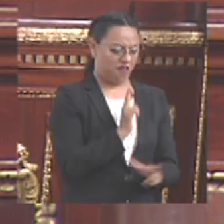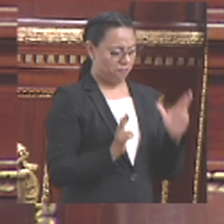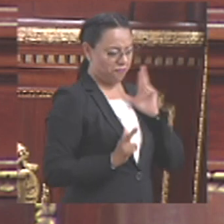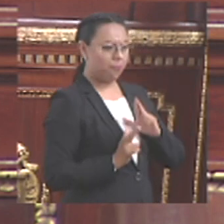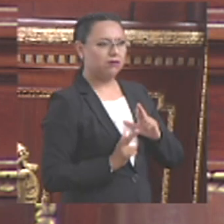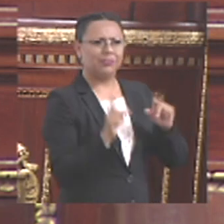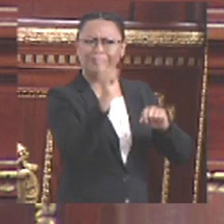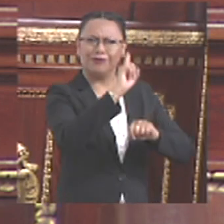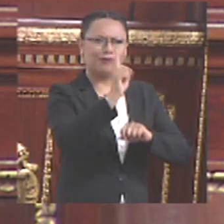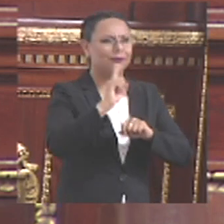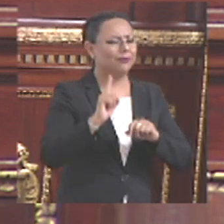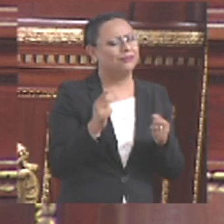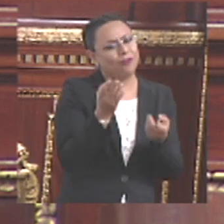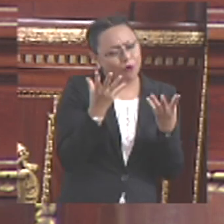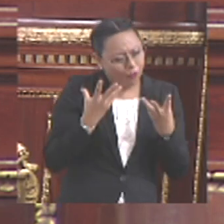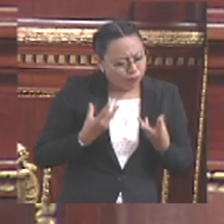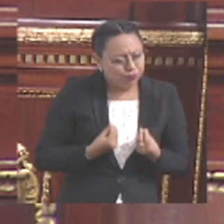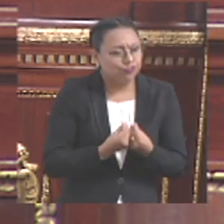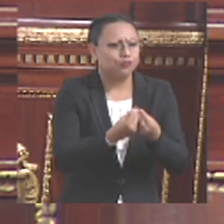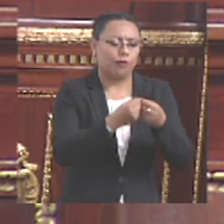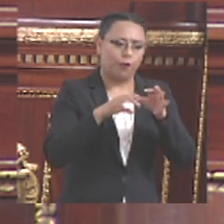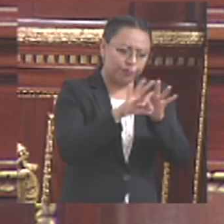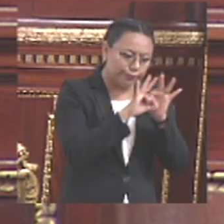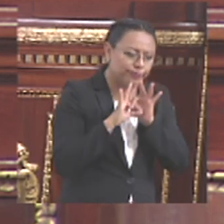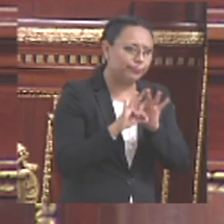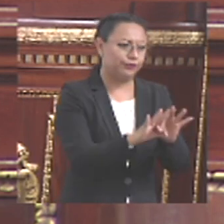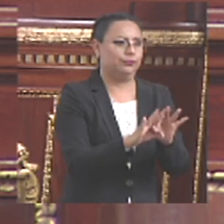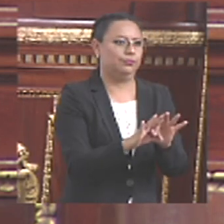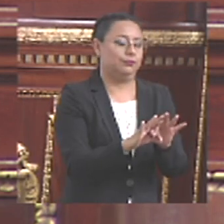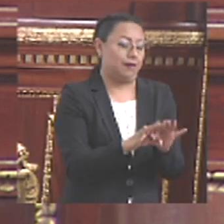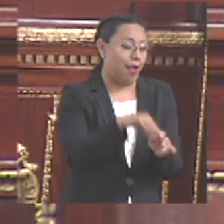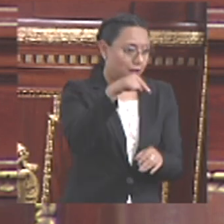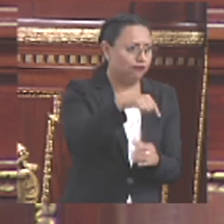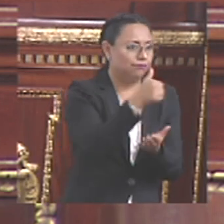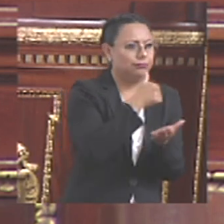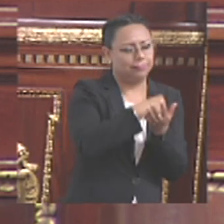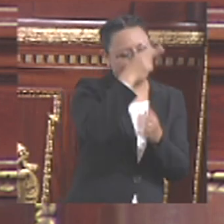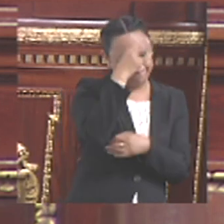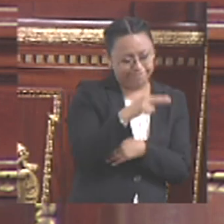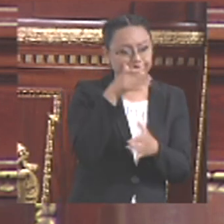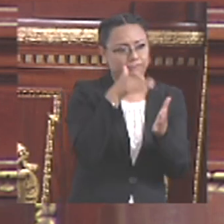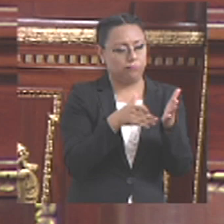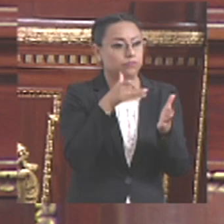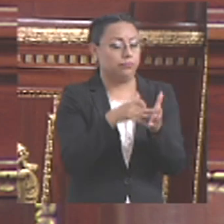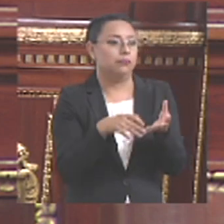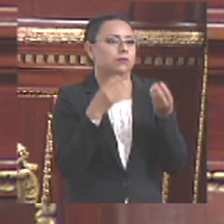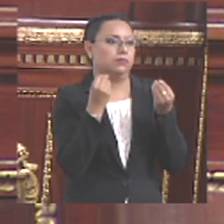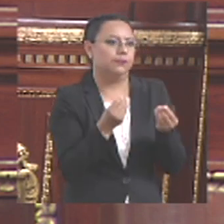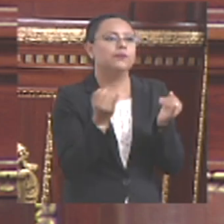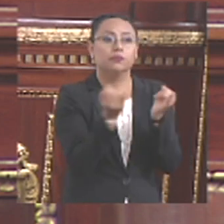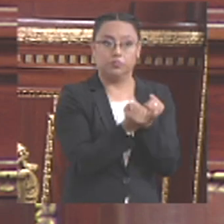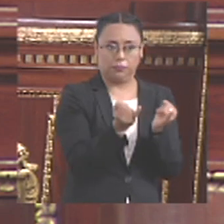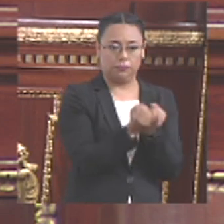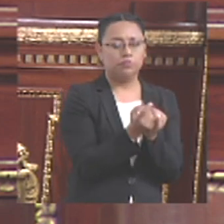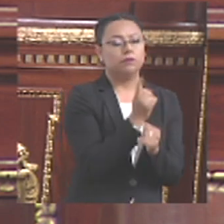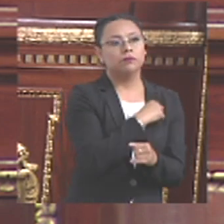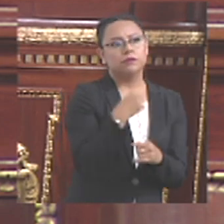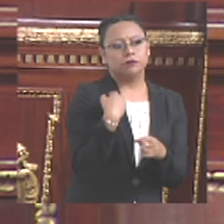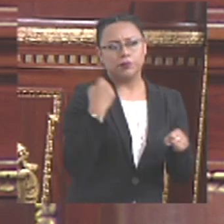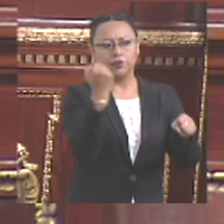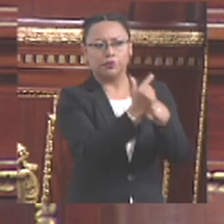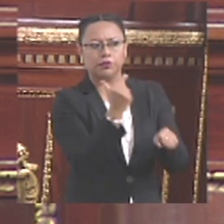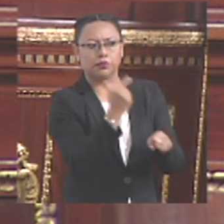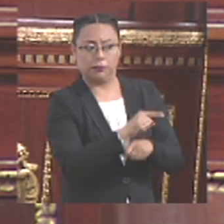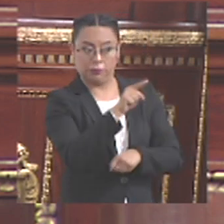por la unidad que tanto hace falta en ciudades como la nuestra y, por supuesto, señalemos y consignemos a quienes